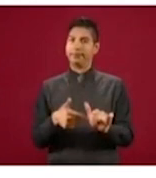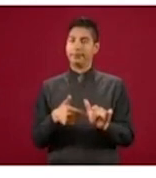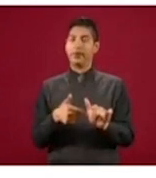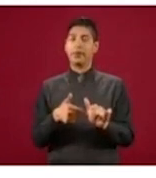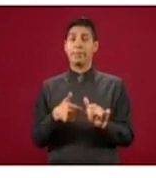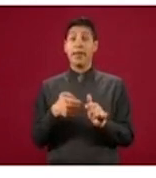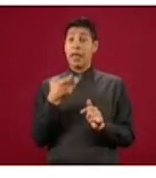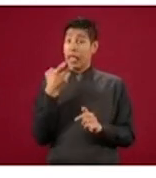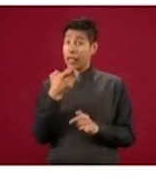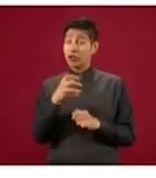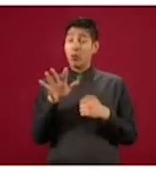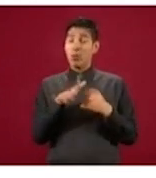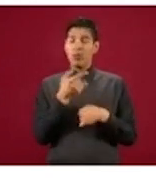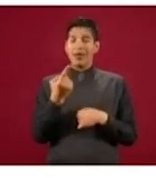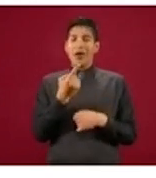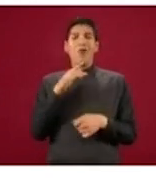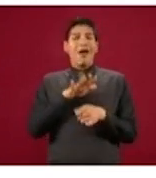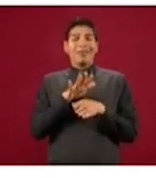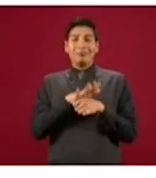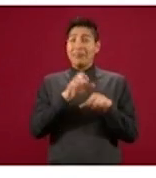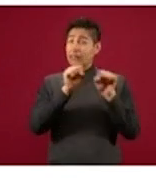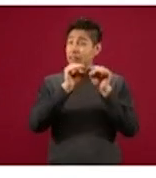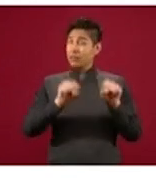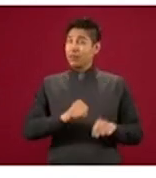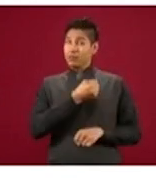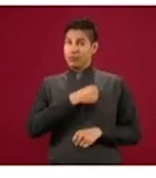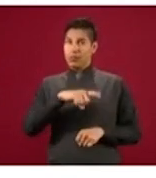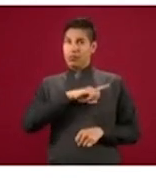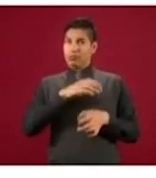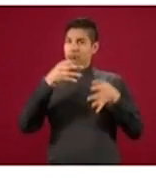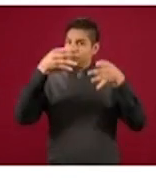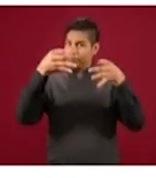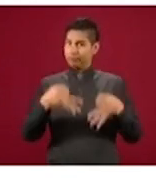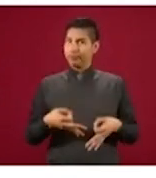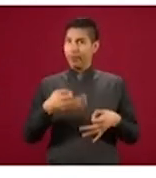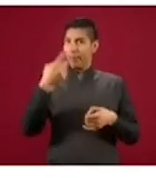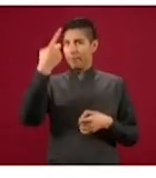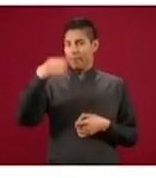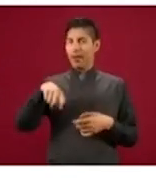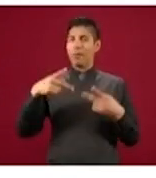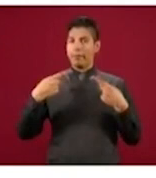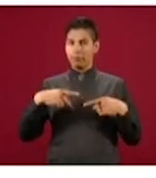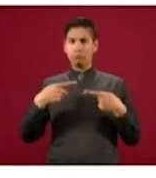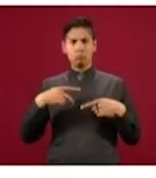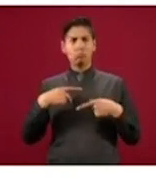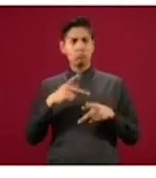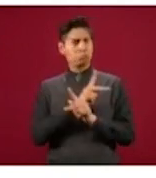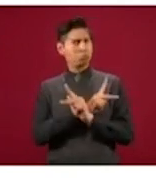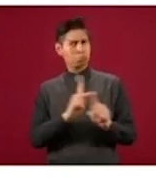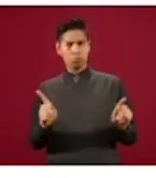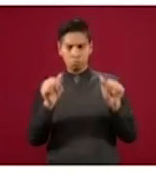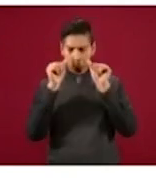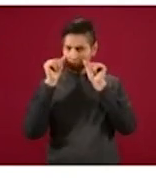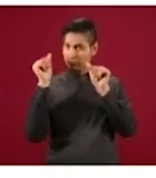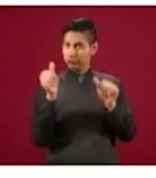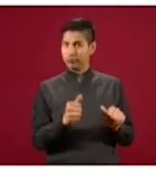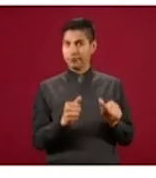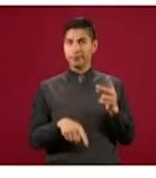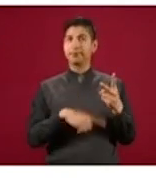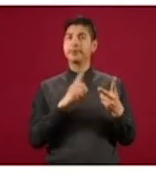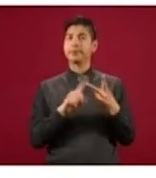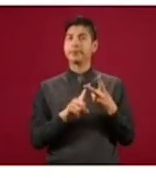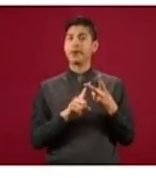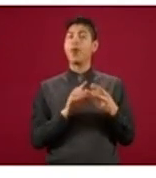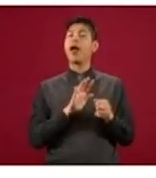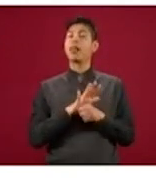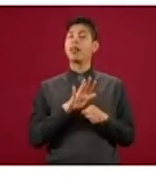de salud eficiente que garantice los servicios de salud para la población no asegurada. Lo segundo es que es